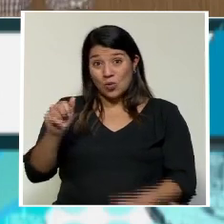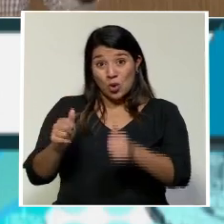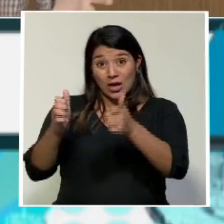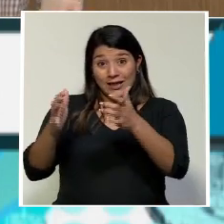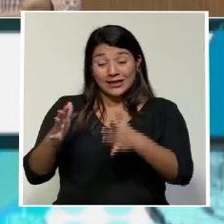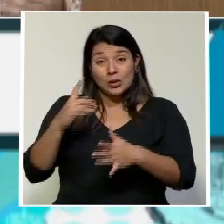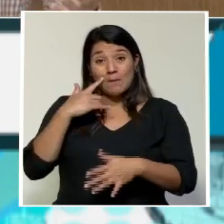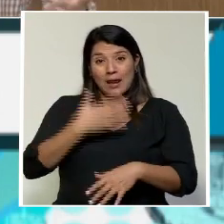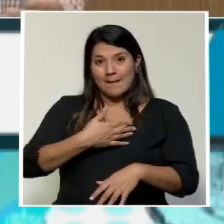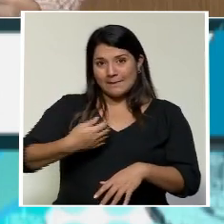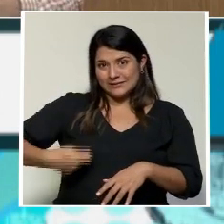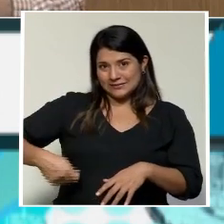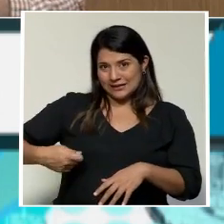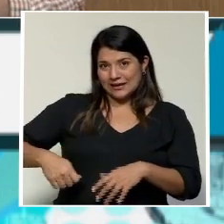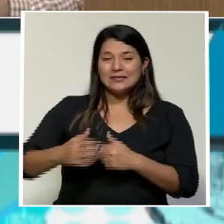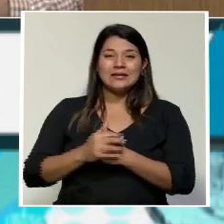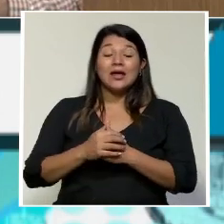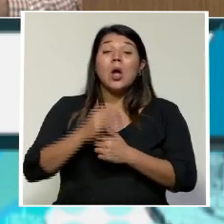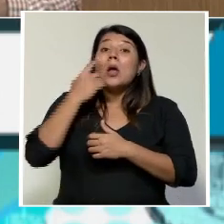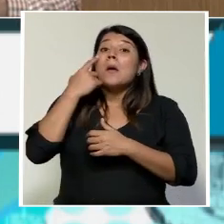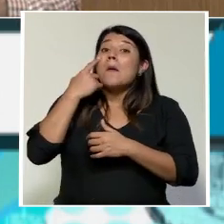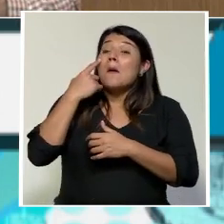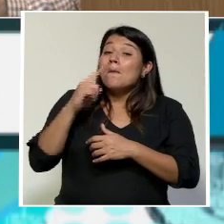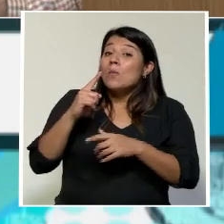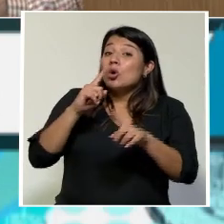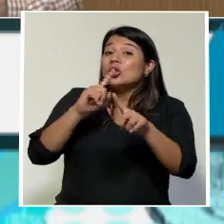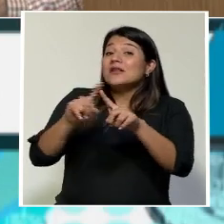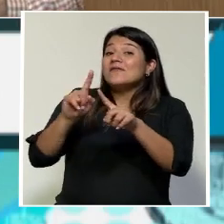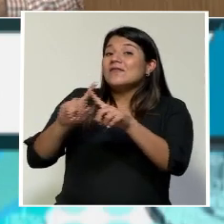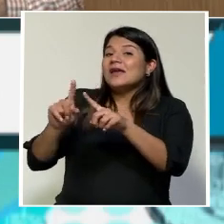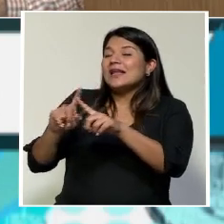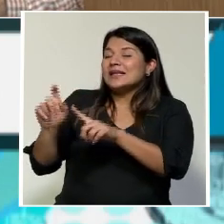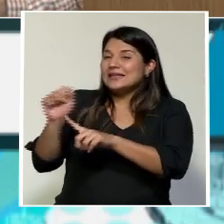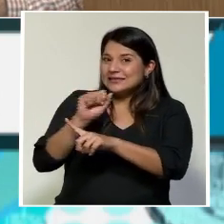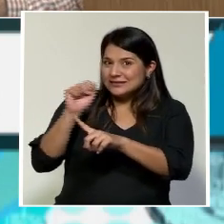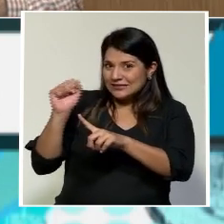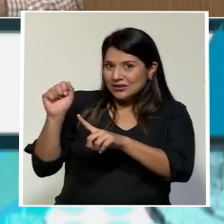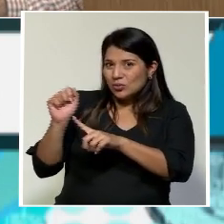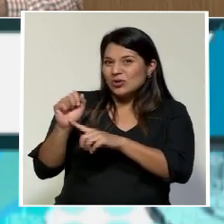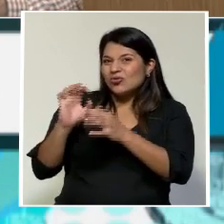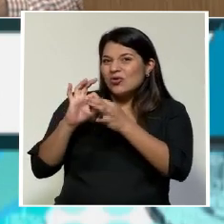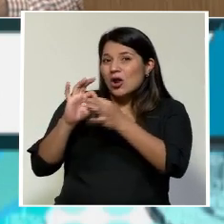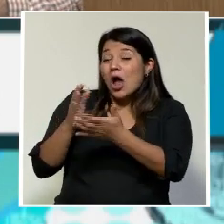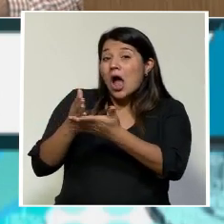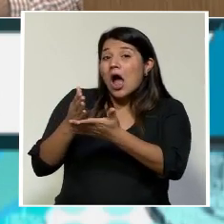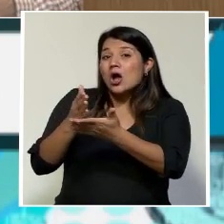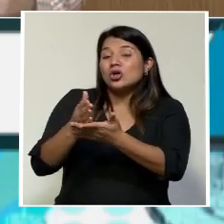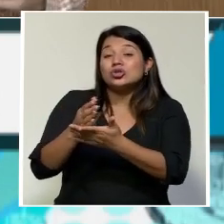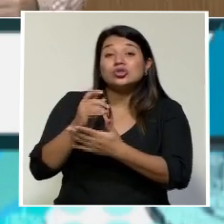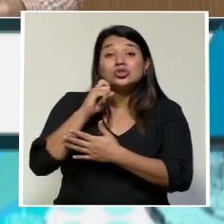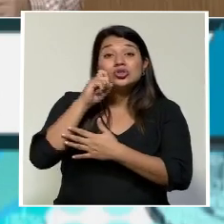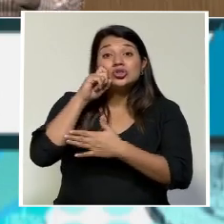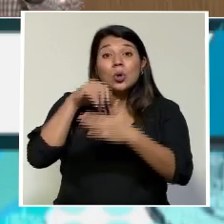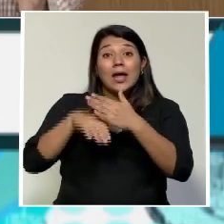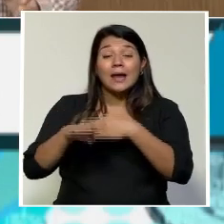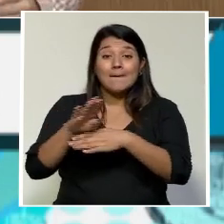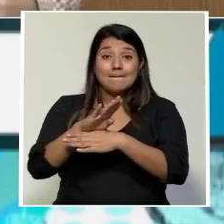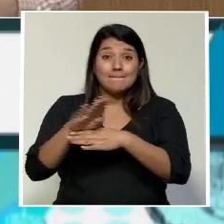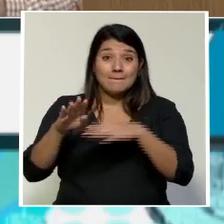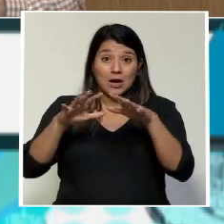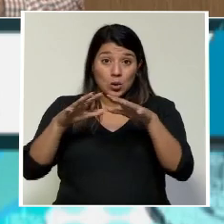de las diversas informaciones que se han dado a conocer por el tema del acoso sexual en el Banco Mundial. Así que bueno,